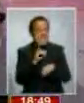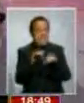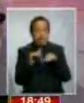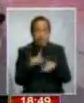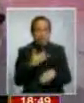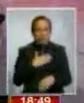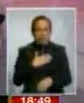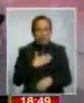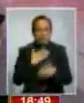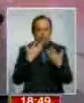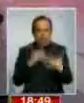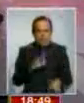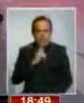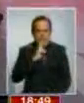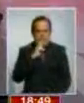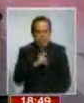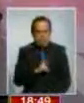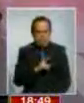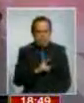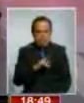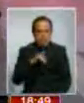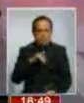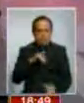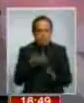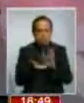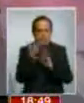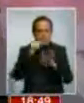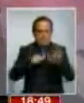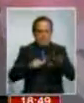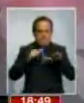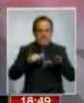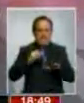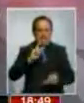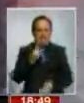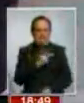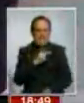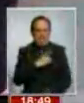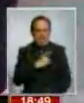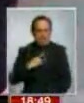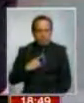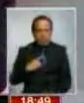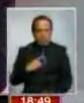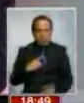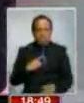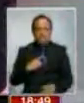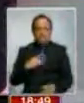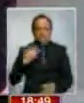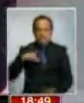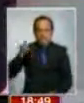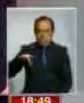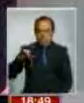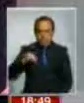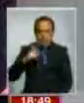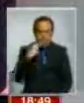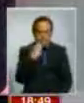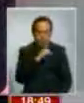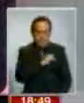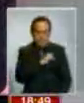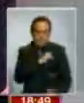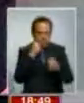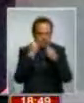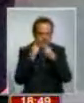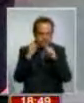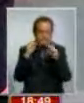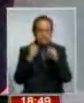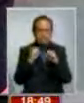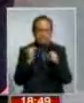nosotros mejoramos nuestros resultados parlamentarios, subimos de 16 a 20 diputados y ganamos las dos senaturías por Santiago, cosa